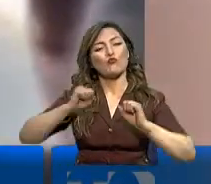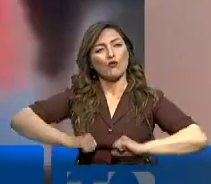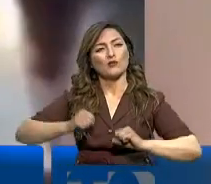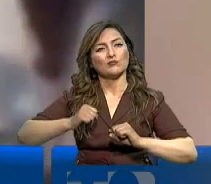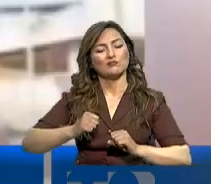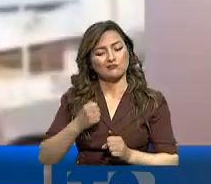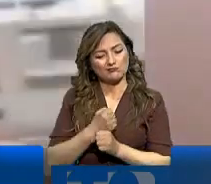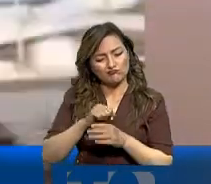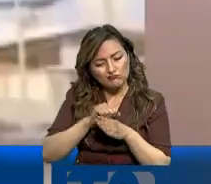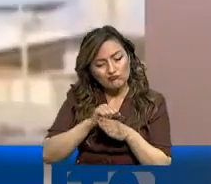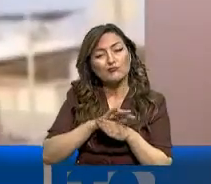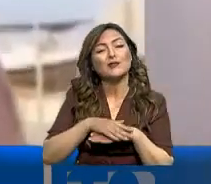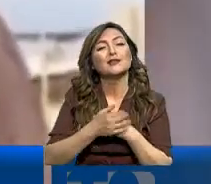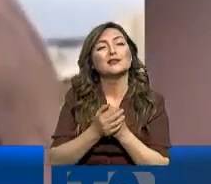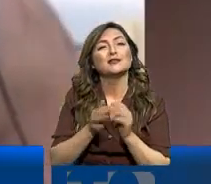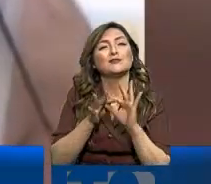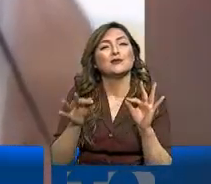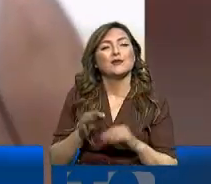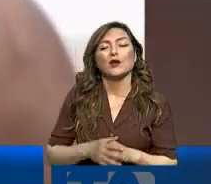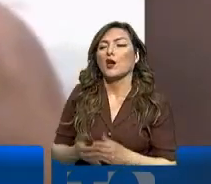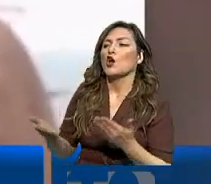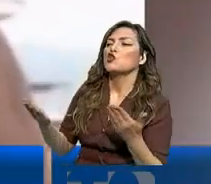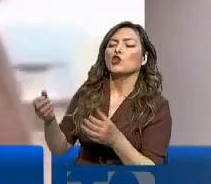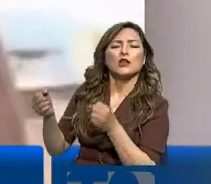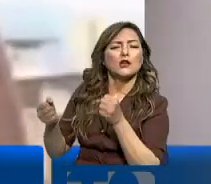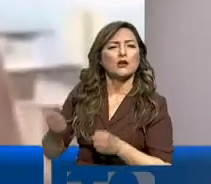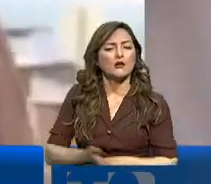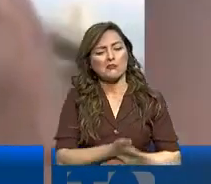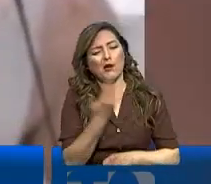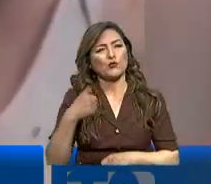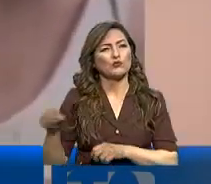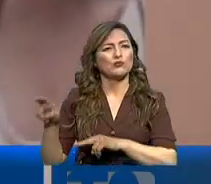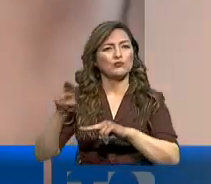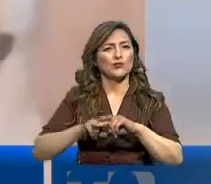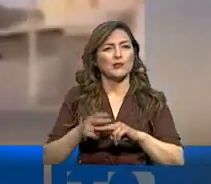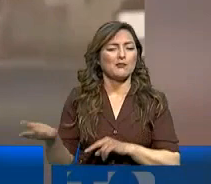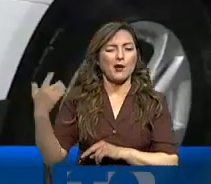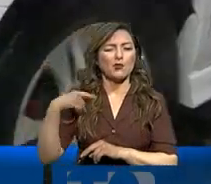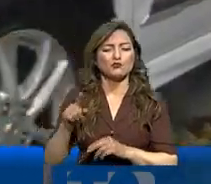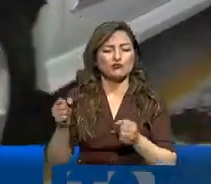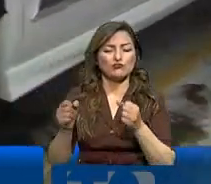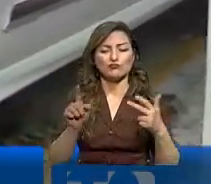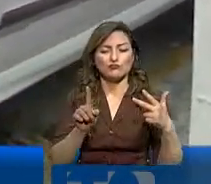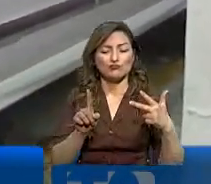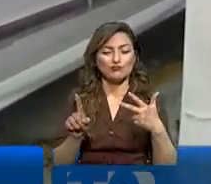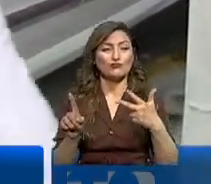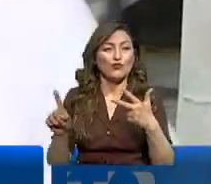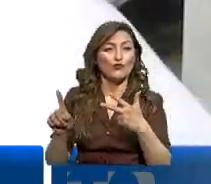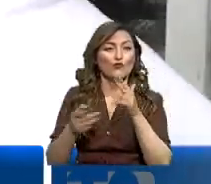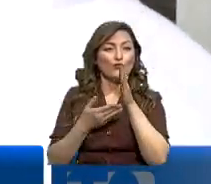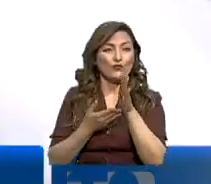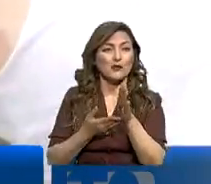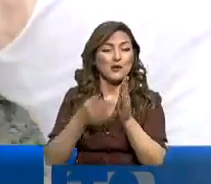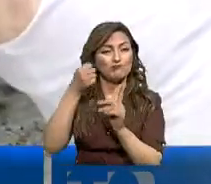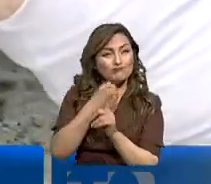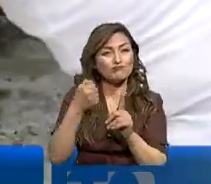su vehículo. ¿Dónde está su lavadora? Aquí se quita nomás, jefe. Ya, súbase, súbase para que no, yo le digo, venga, vamos. Con este lindo ejemplo de ganas